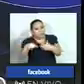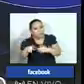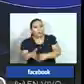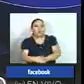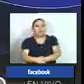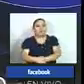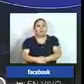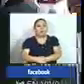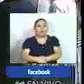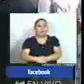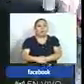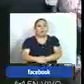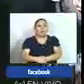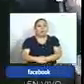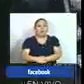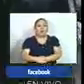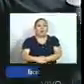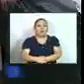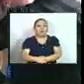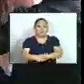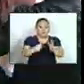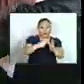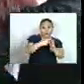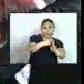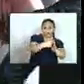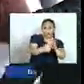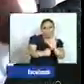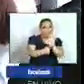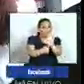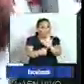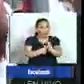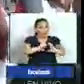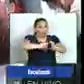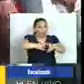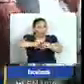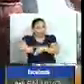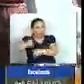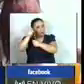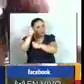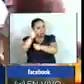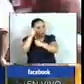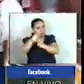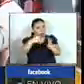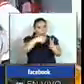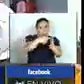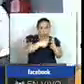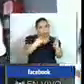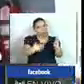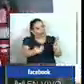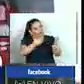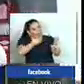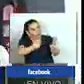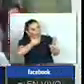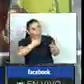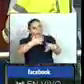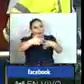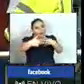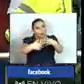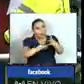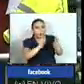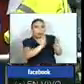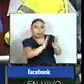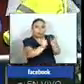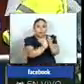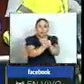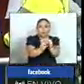Conozcamos. Dirigentes de 3 sindicatos del órgano judicial se les notificó legalmente los presuntos delitos